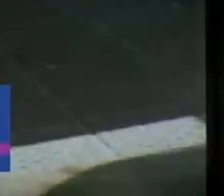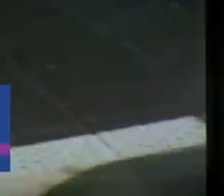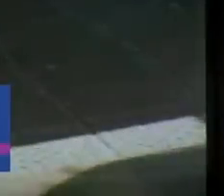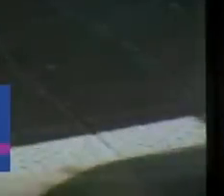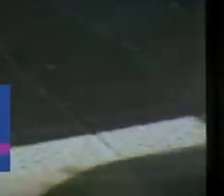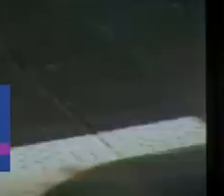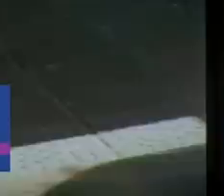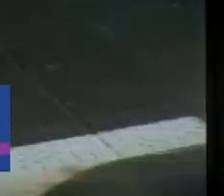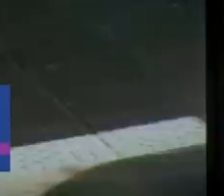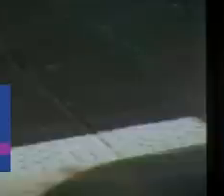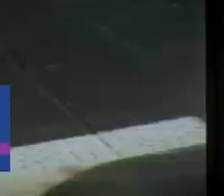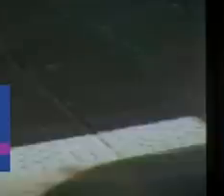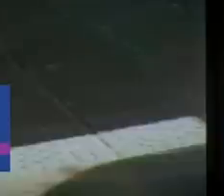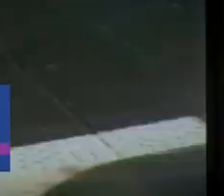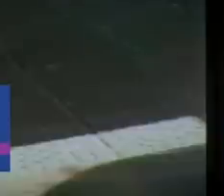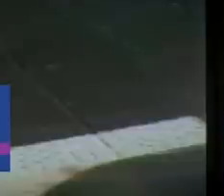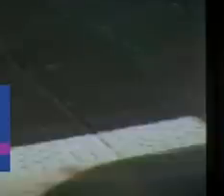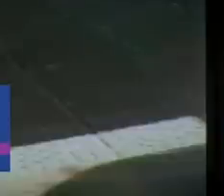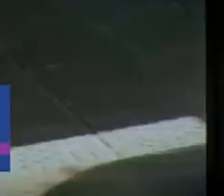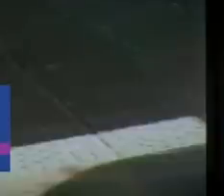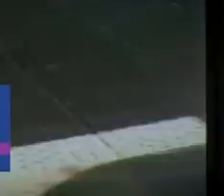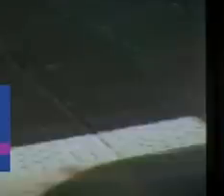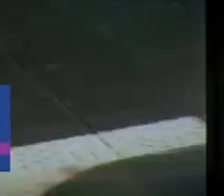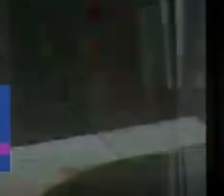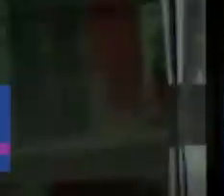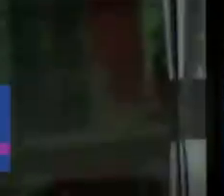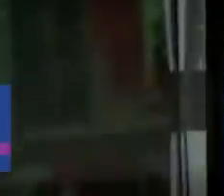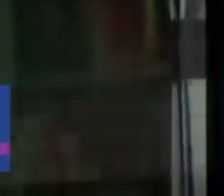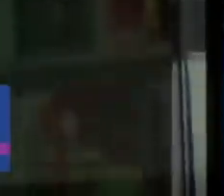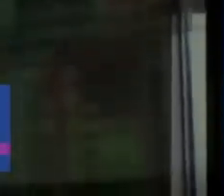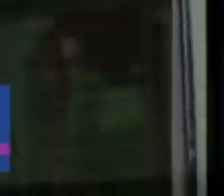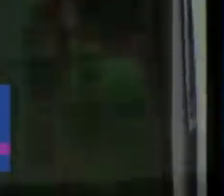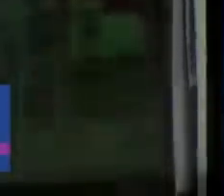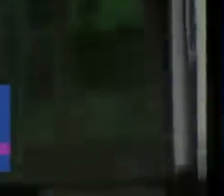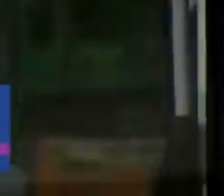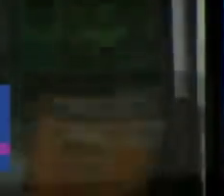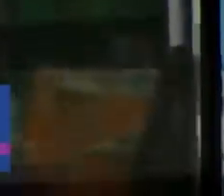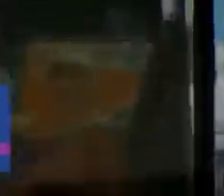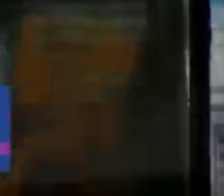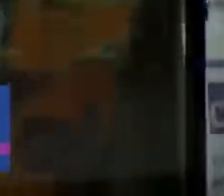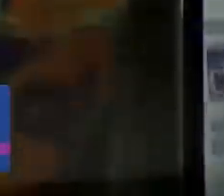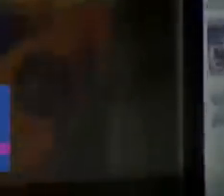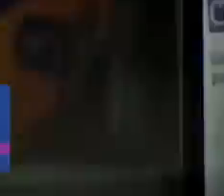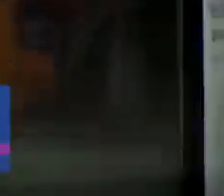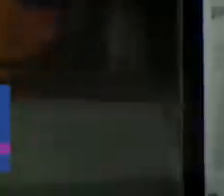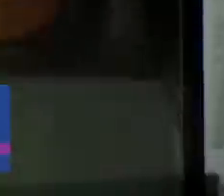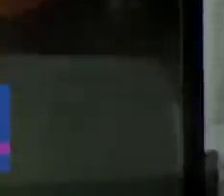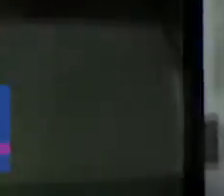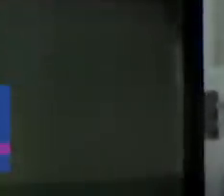¿Por qué te estoy haciendo la pregunta? Porque quiero saber, si ustedes observan en esta